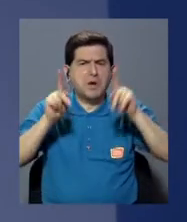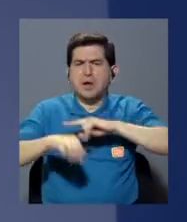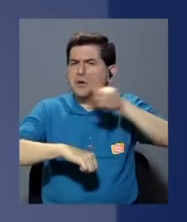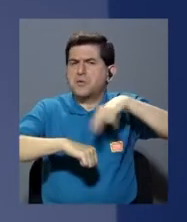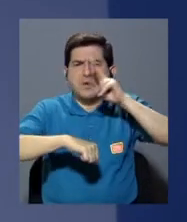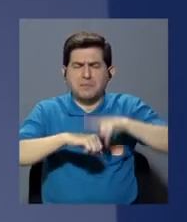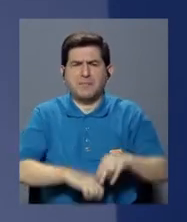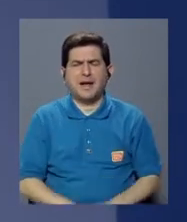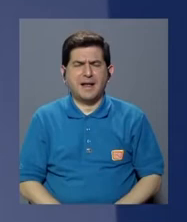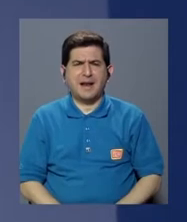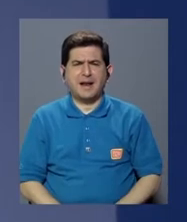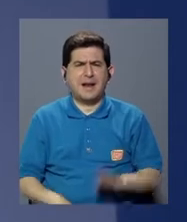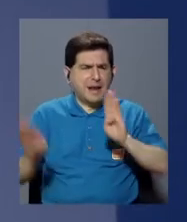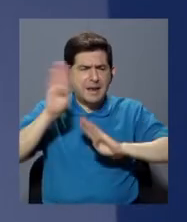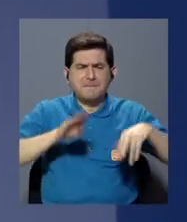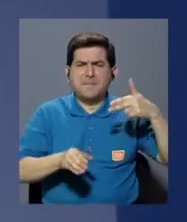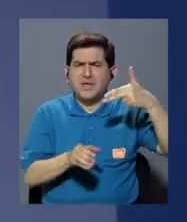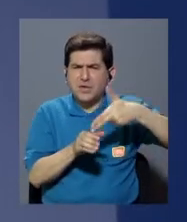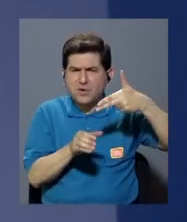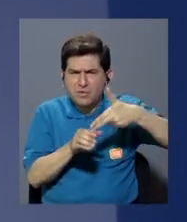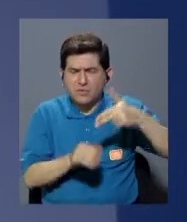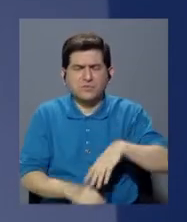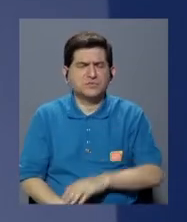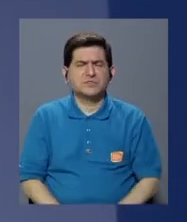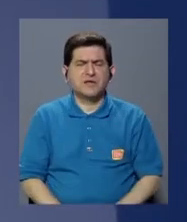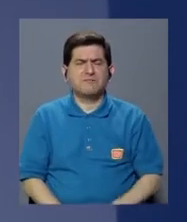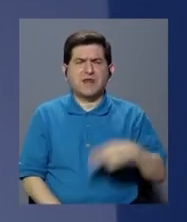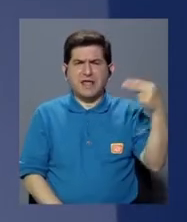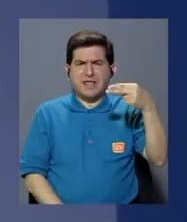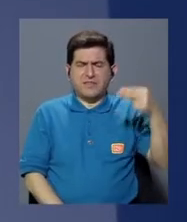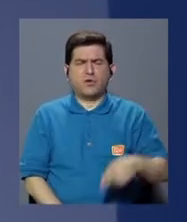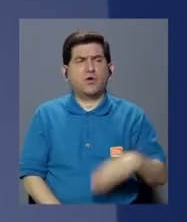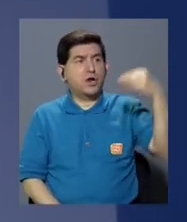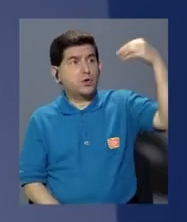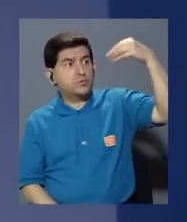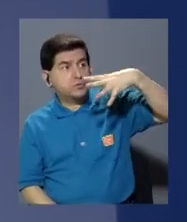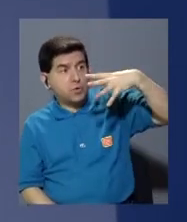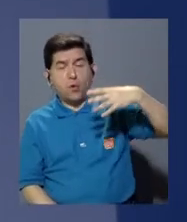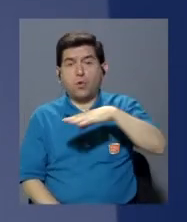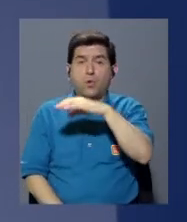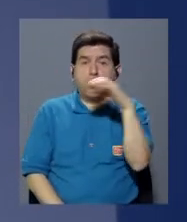cualquier ciudadano: biodiesel, hidrógeno, solares,